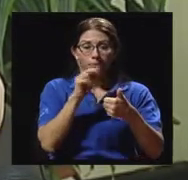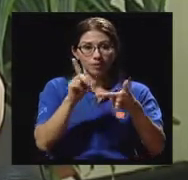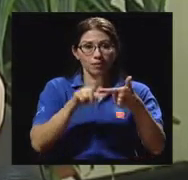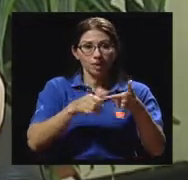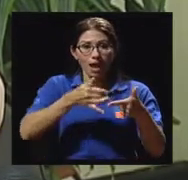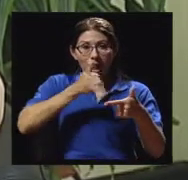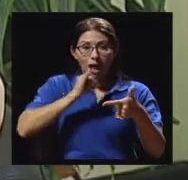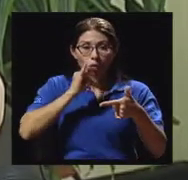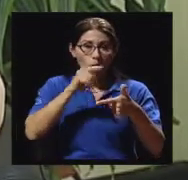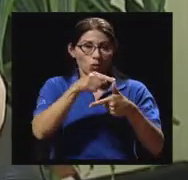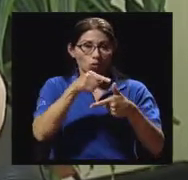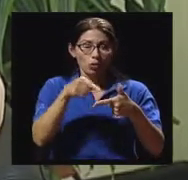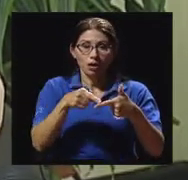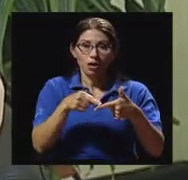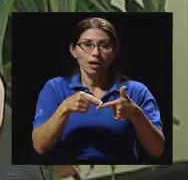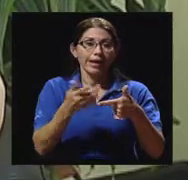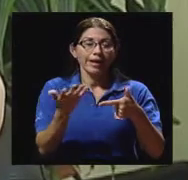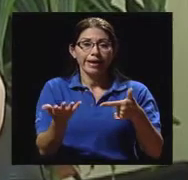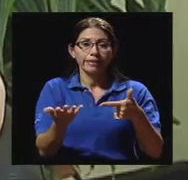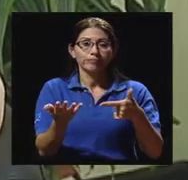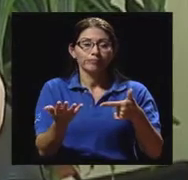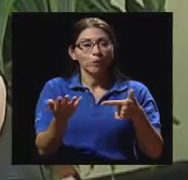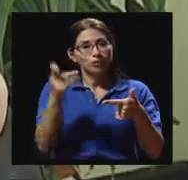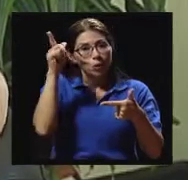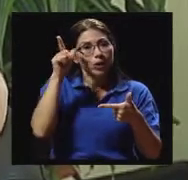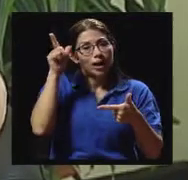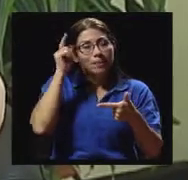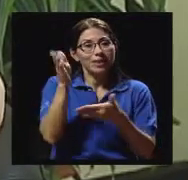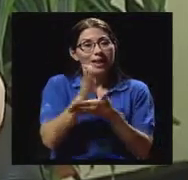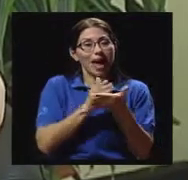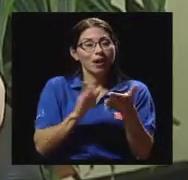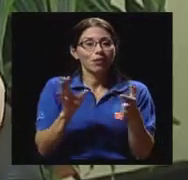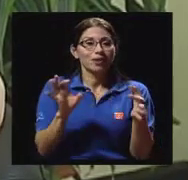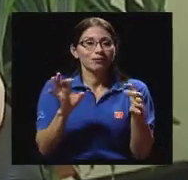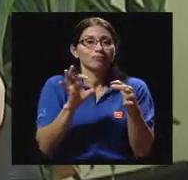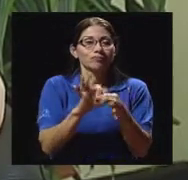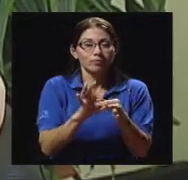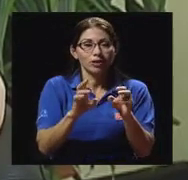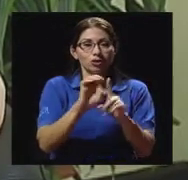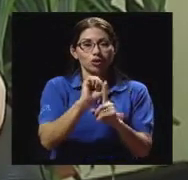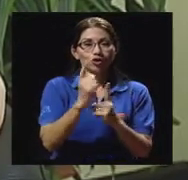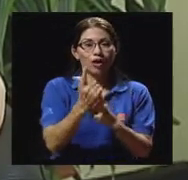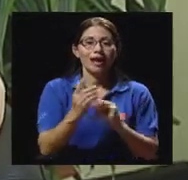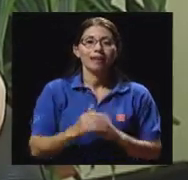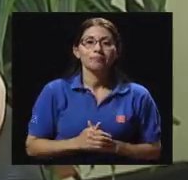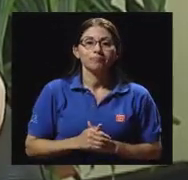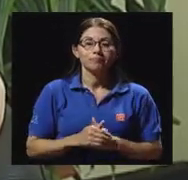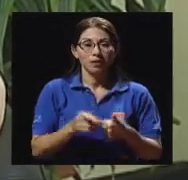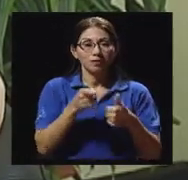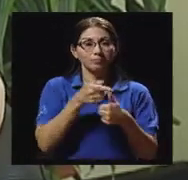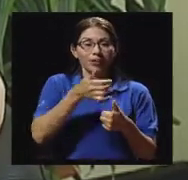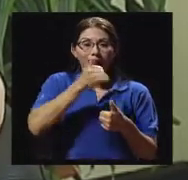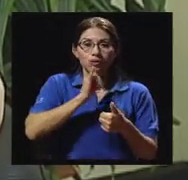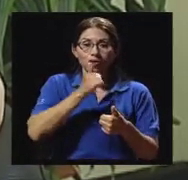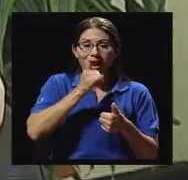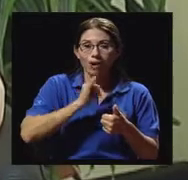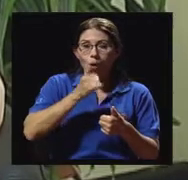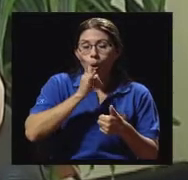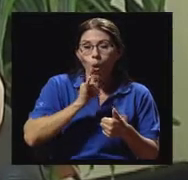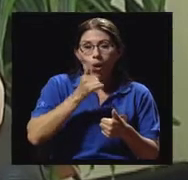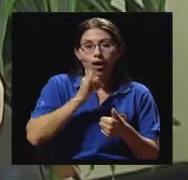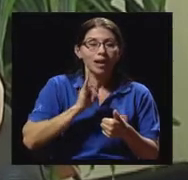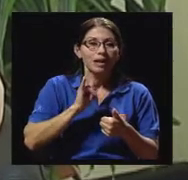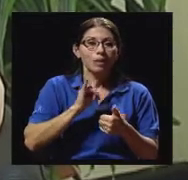tabaco, pues lógicamente hay temas que tienen que ver con lo social. En el caso del alcohol, los problemas